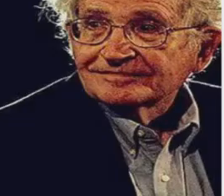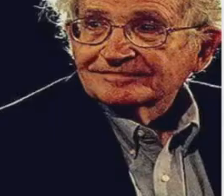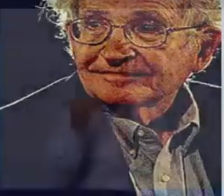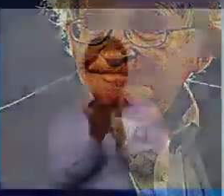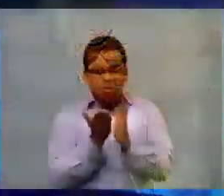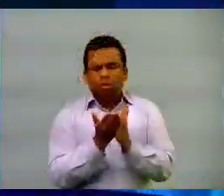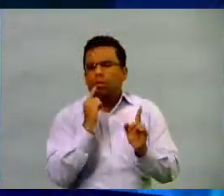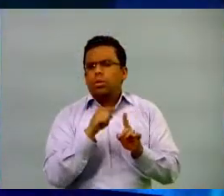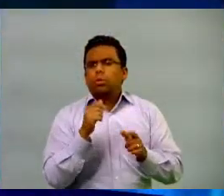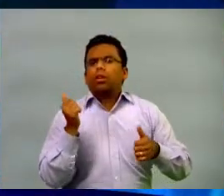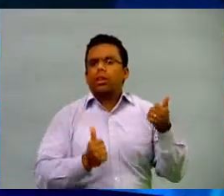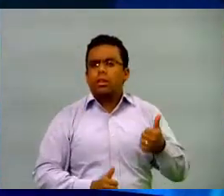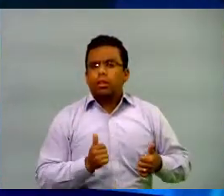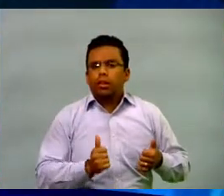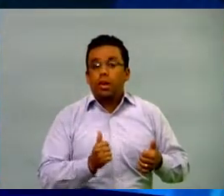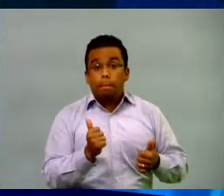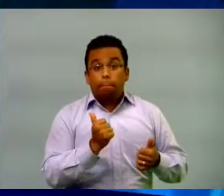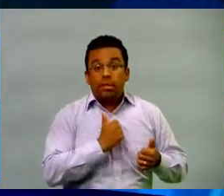por sí mismo y no,